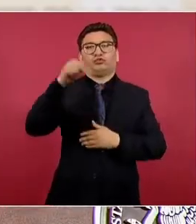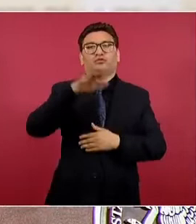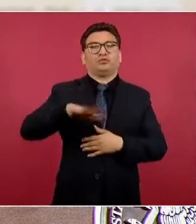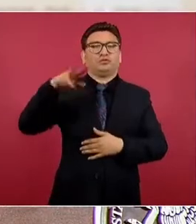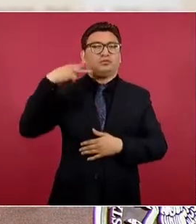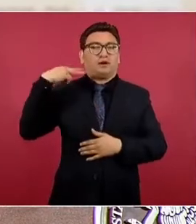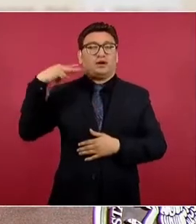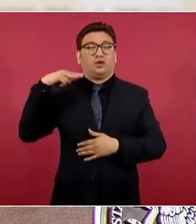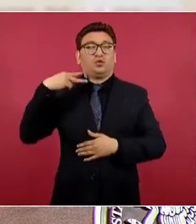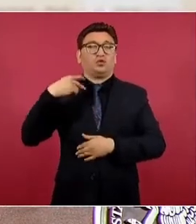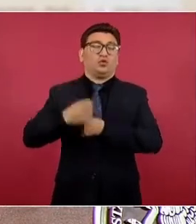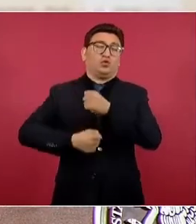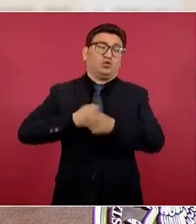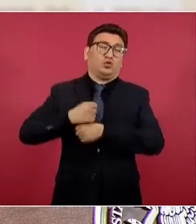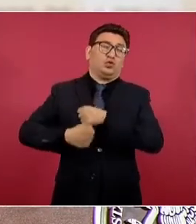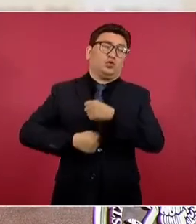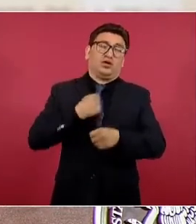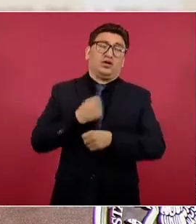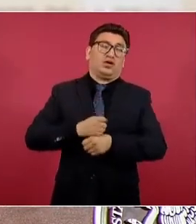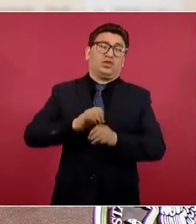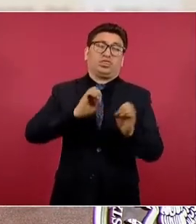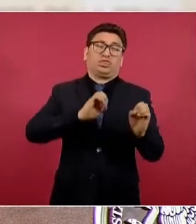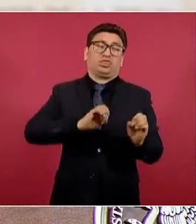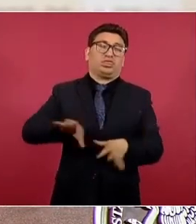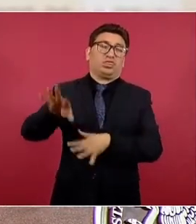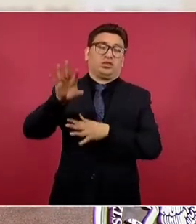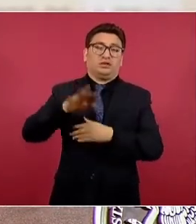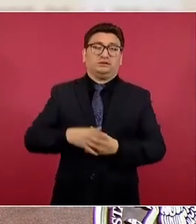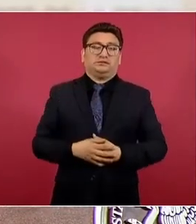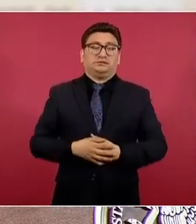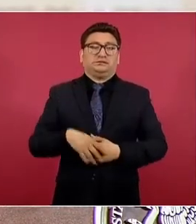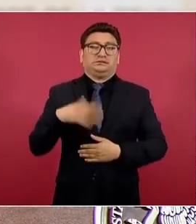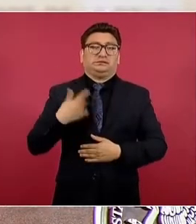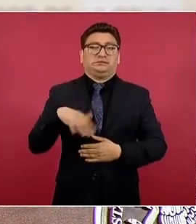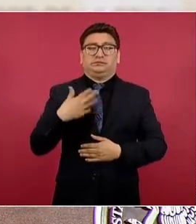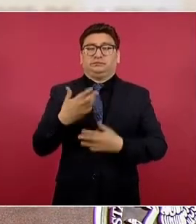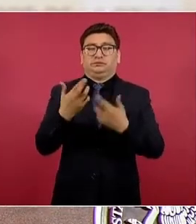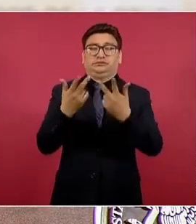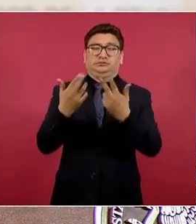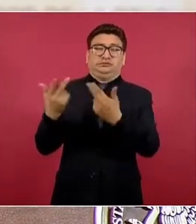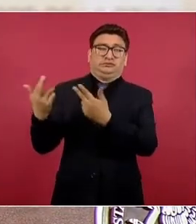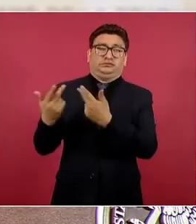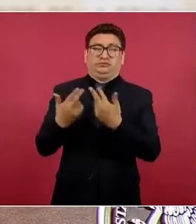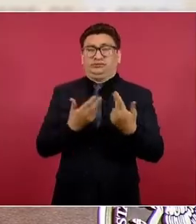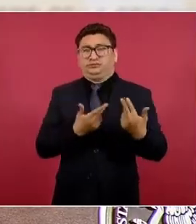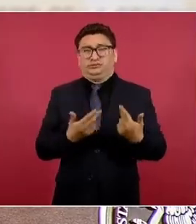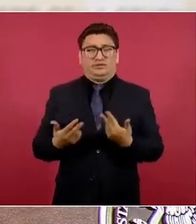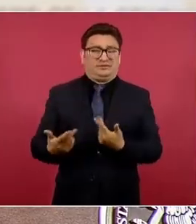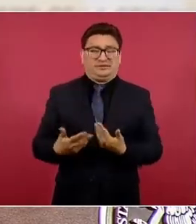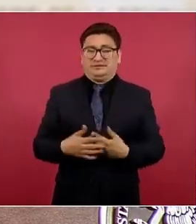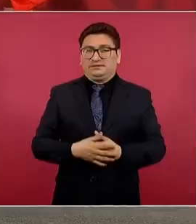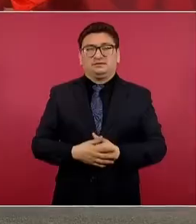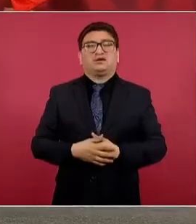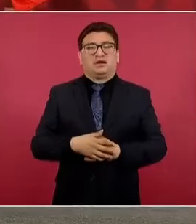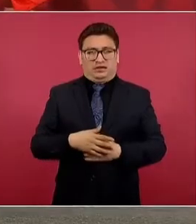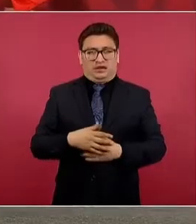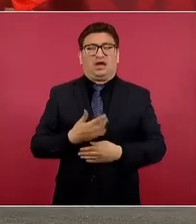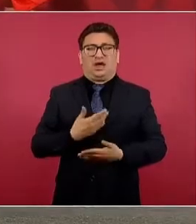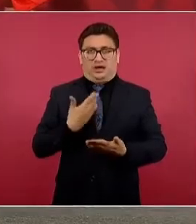que históricamente han estado destruidas, deshechas. Ahora voy a